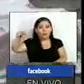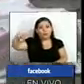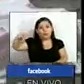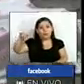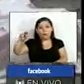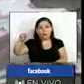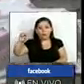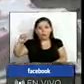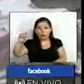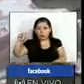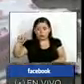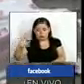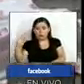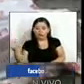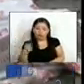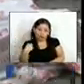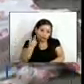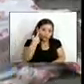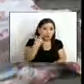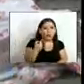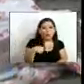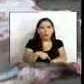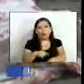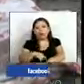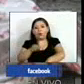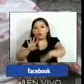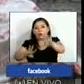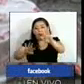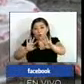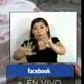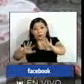Nos hicimos presente aquí a eso de las 14.45 horas.